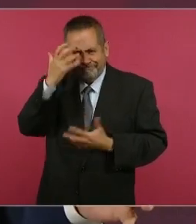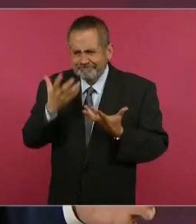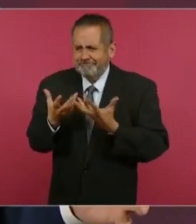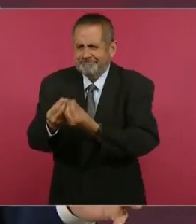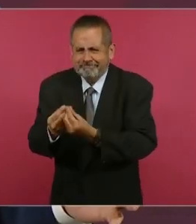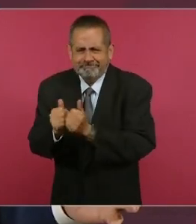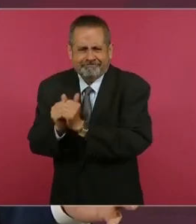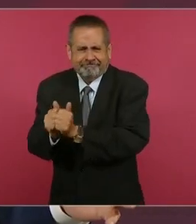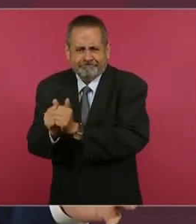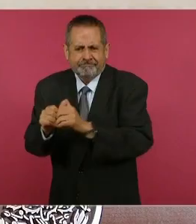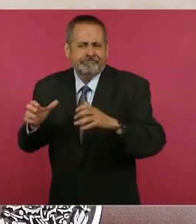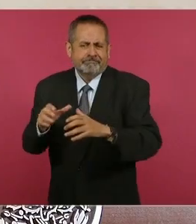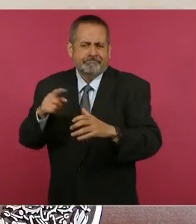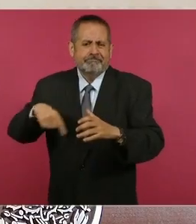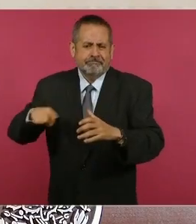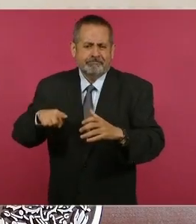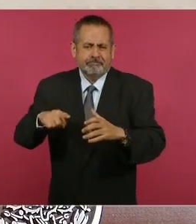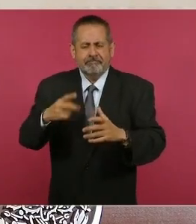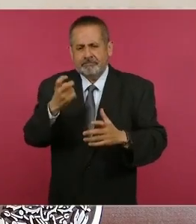políticamente,